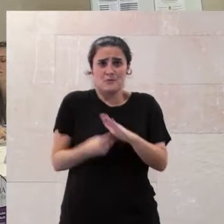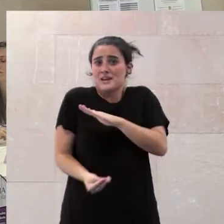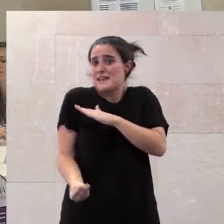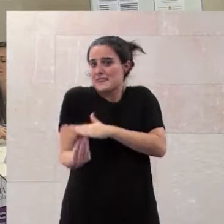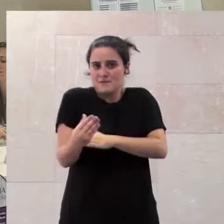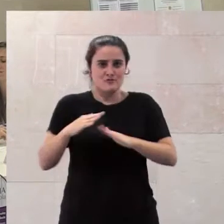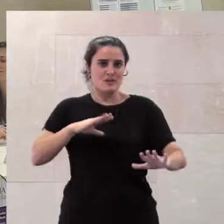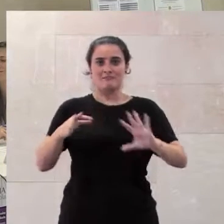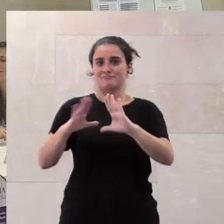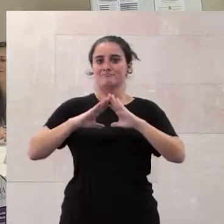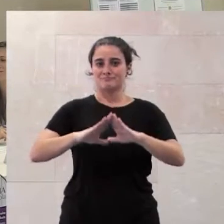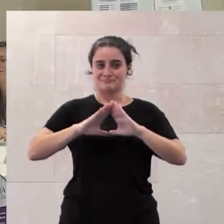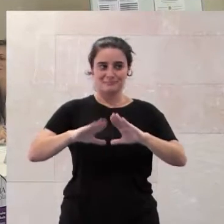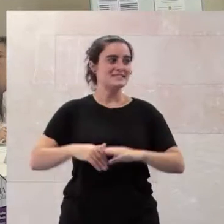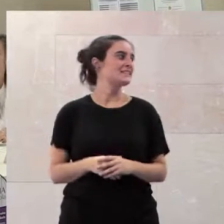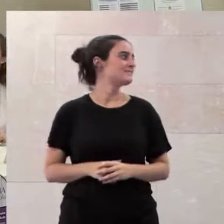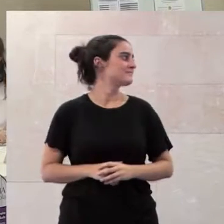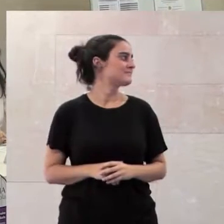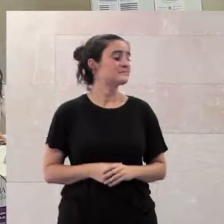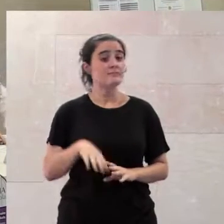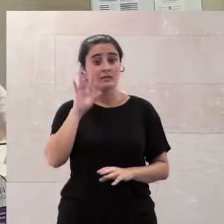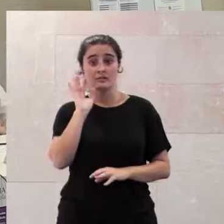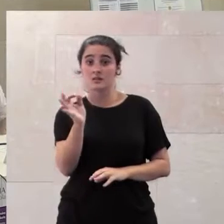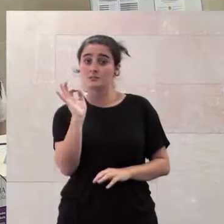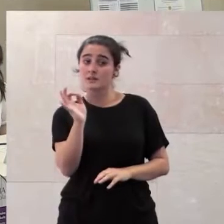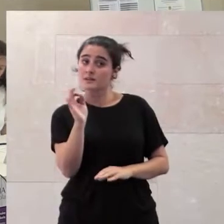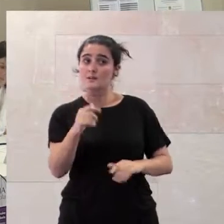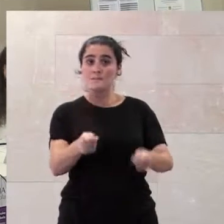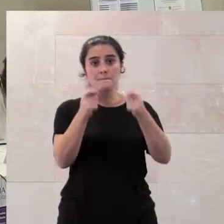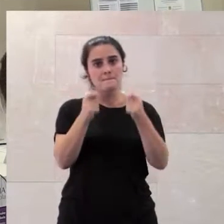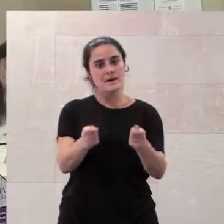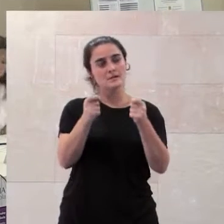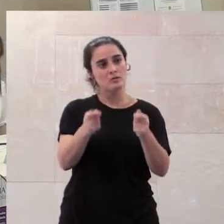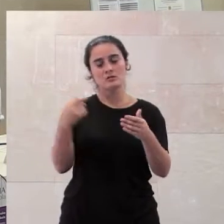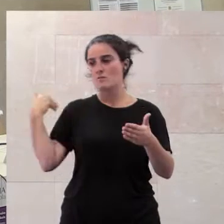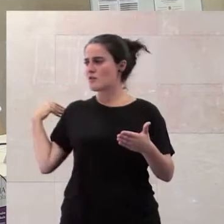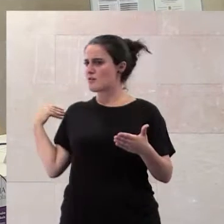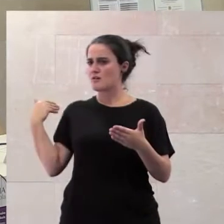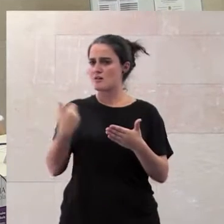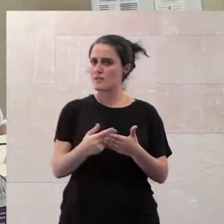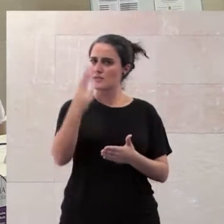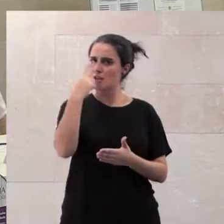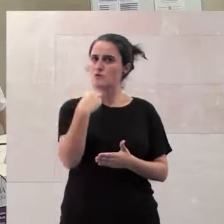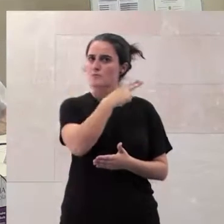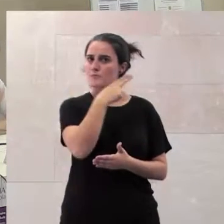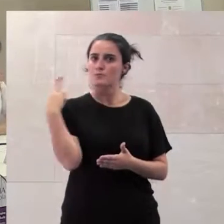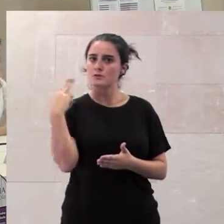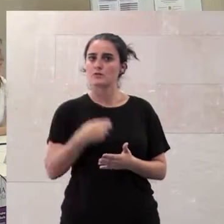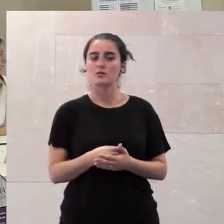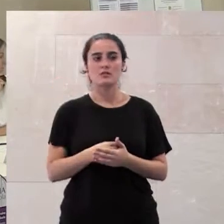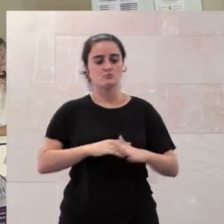como dice ella. Y tampoco es casual que Basauri sea un pueblo con una trayectoria muy comprometida